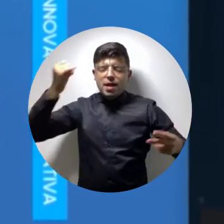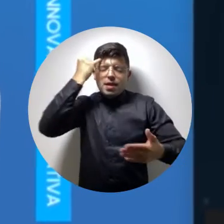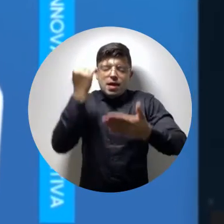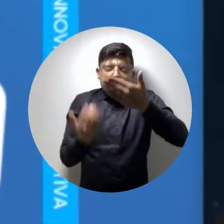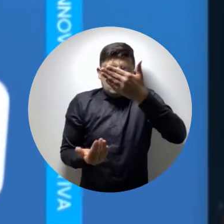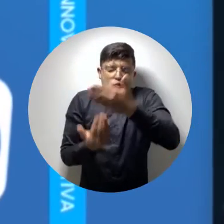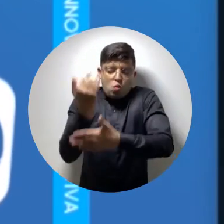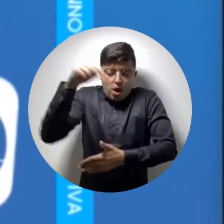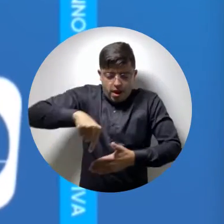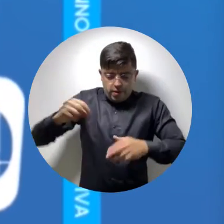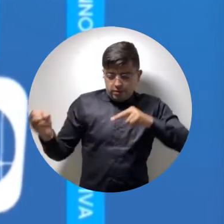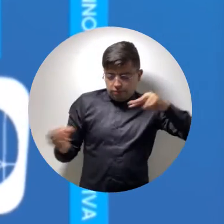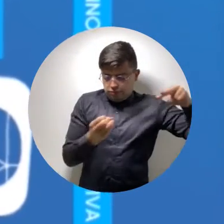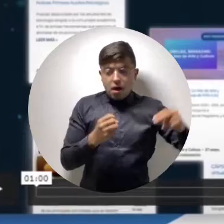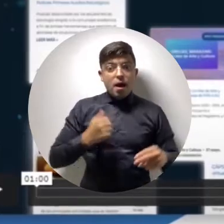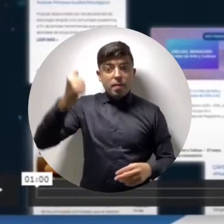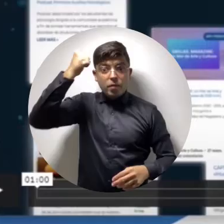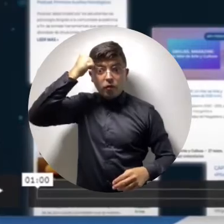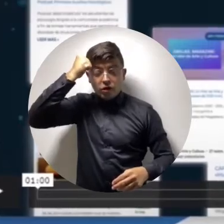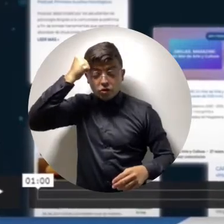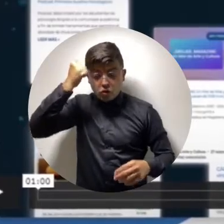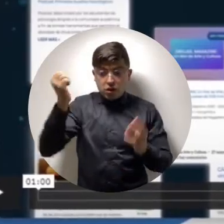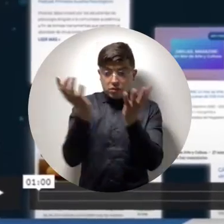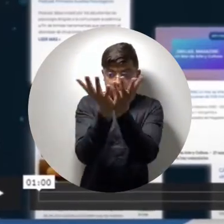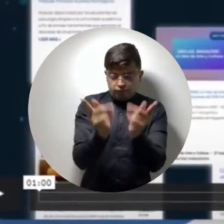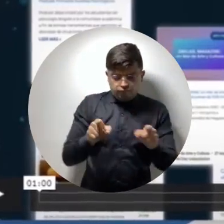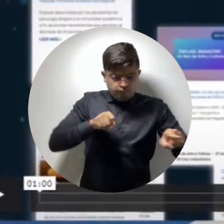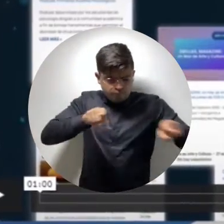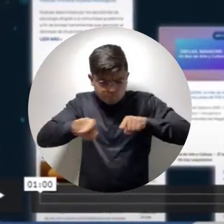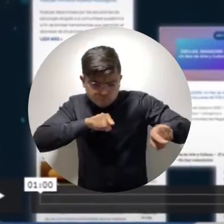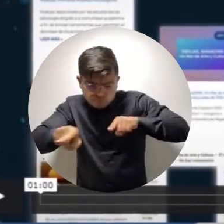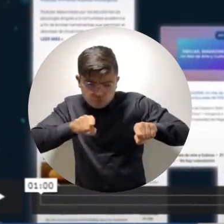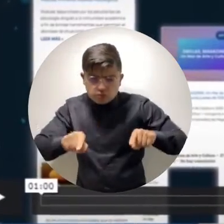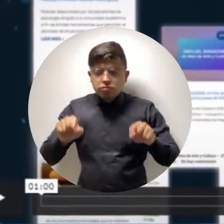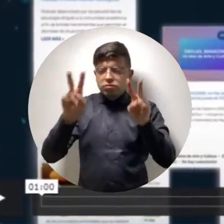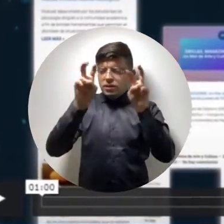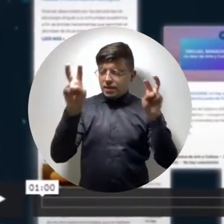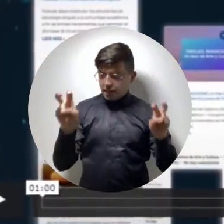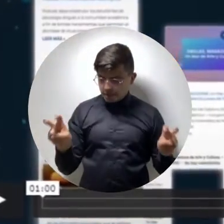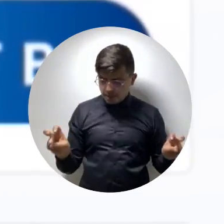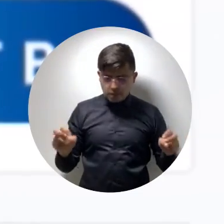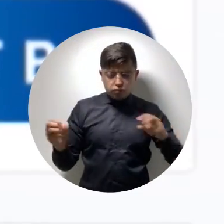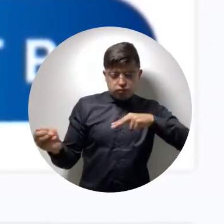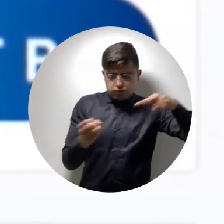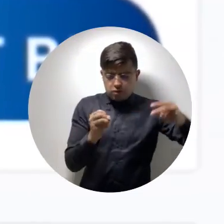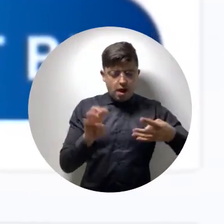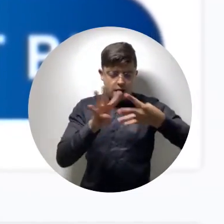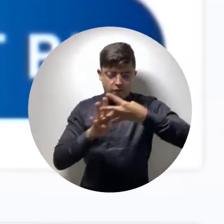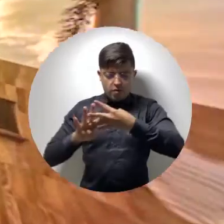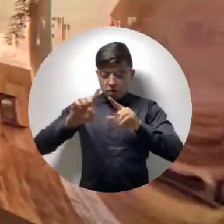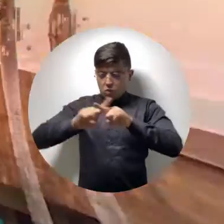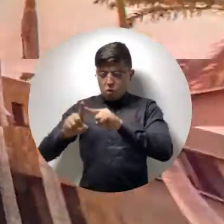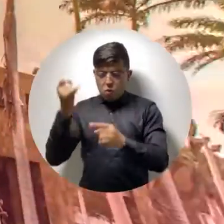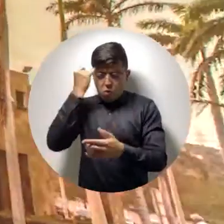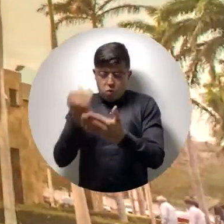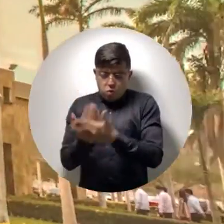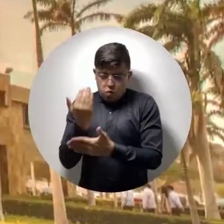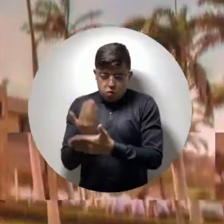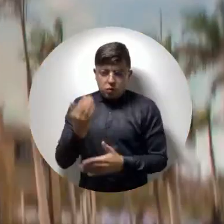innovación educativa InnovaFest, donde estudiantes y docentes concursan con contenido educativo en novedosos formatos.